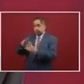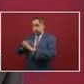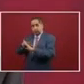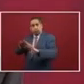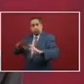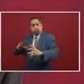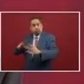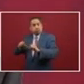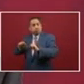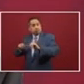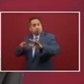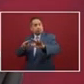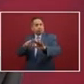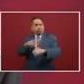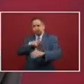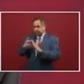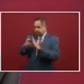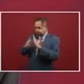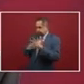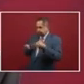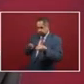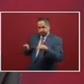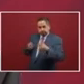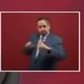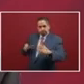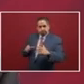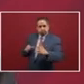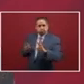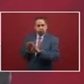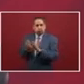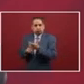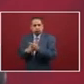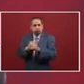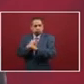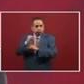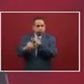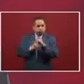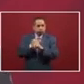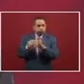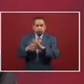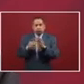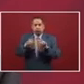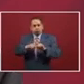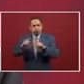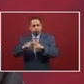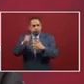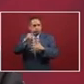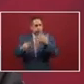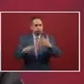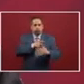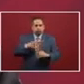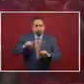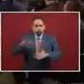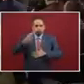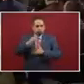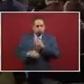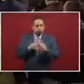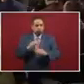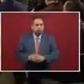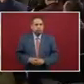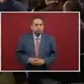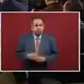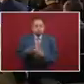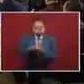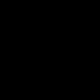de acuerdo a nuestras leyes y a los compromisos que tenemos a nivel internacional y de cual los principios que tiene este gobierno muchas